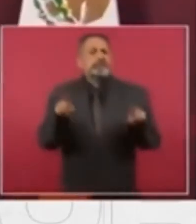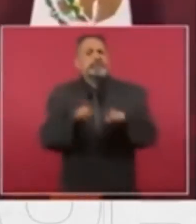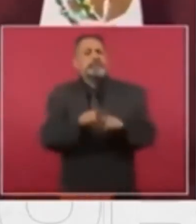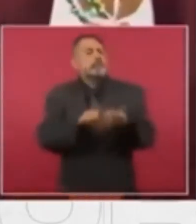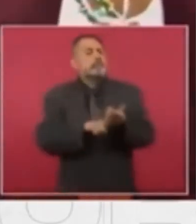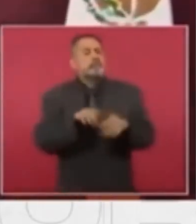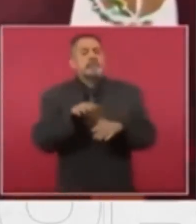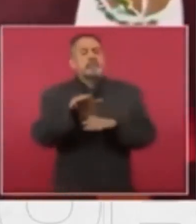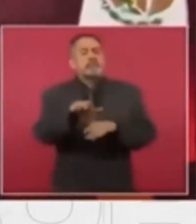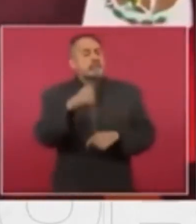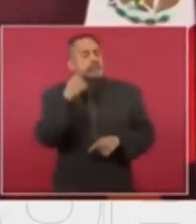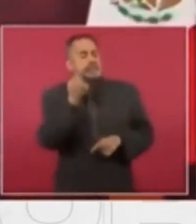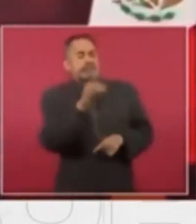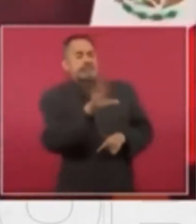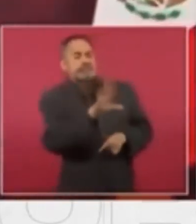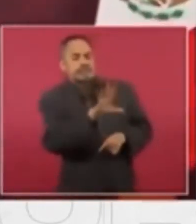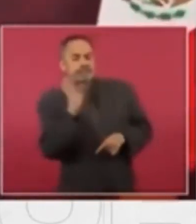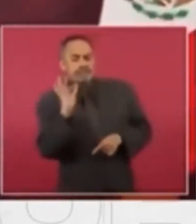elección